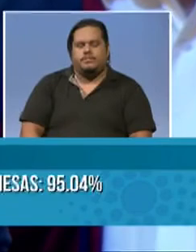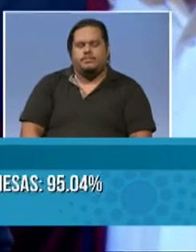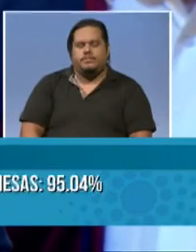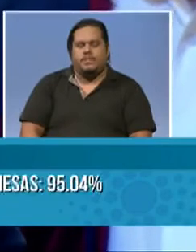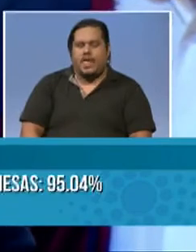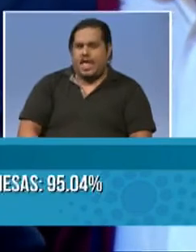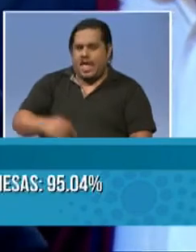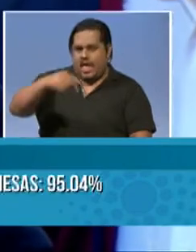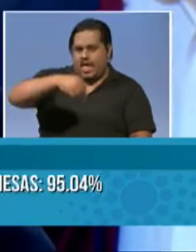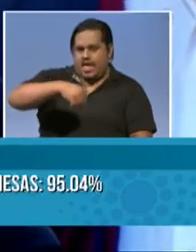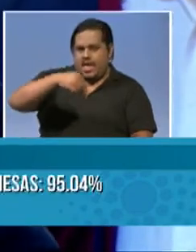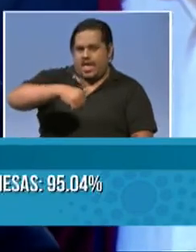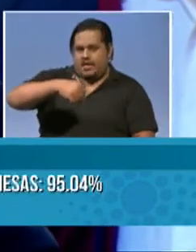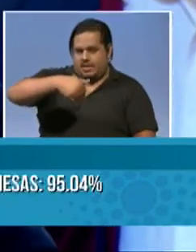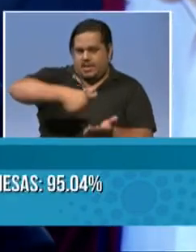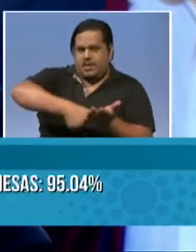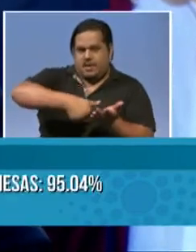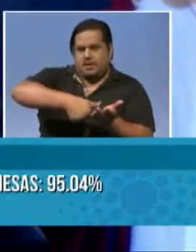Esta elección,